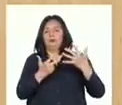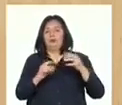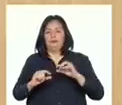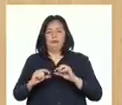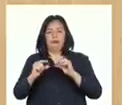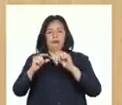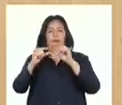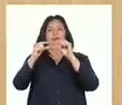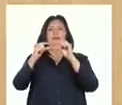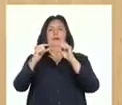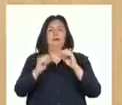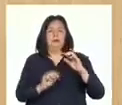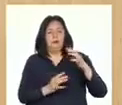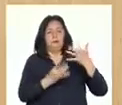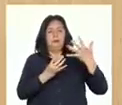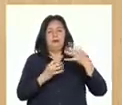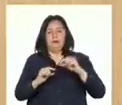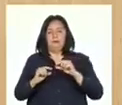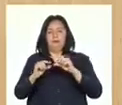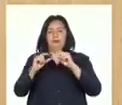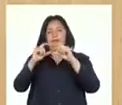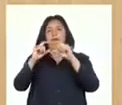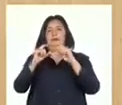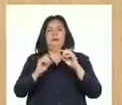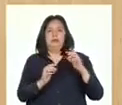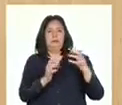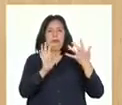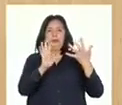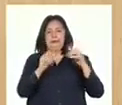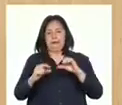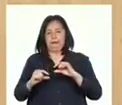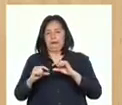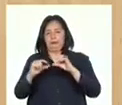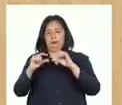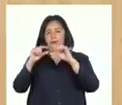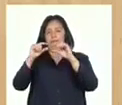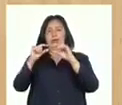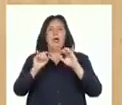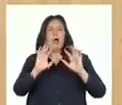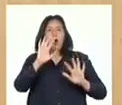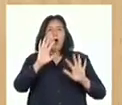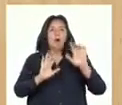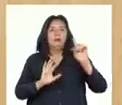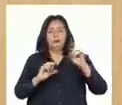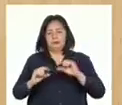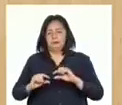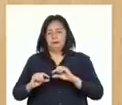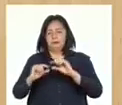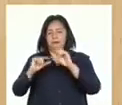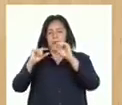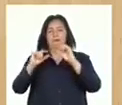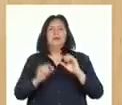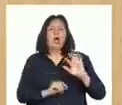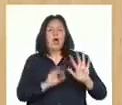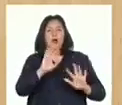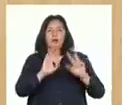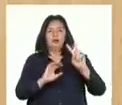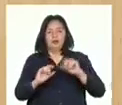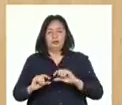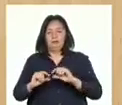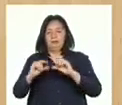8. 9. 10. 11.